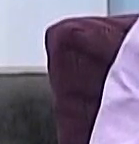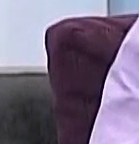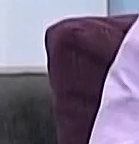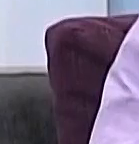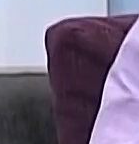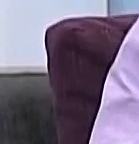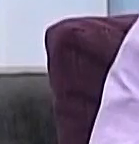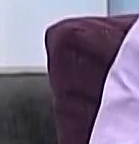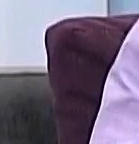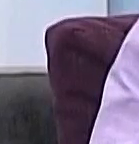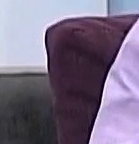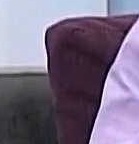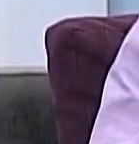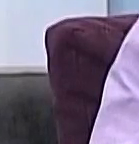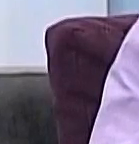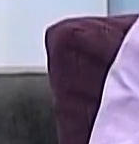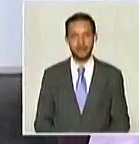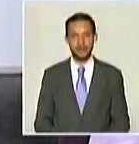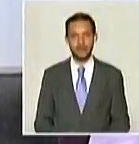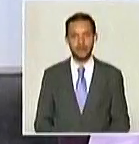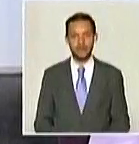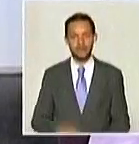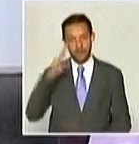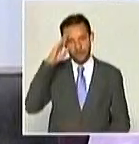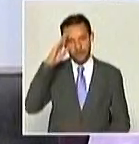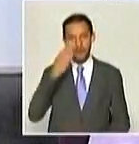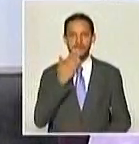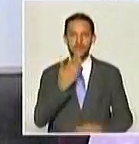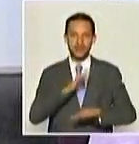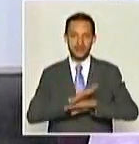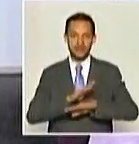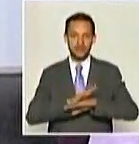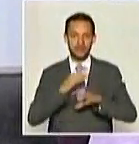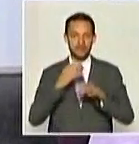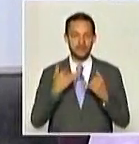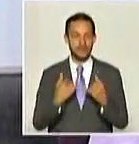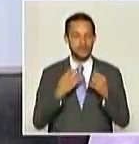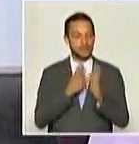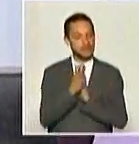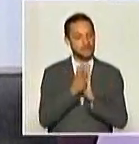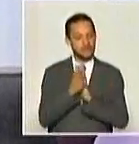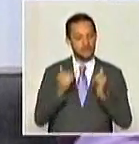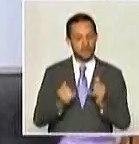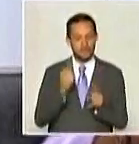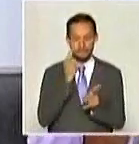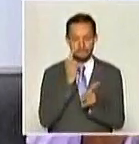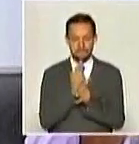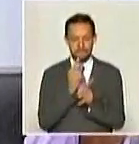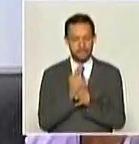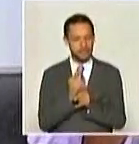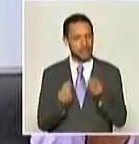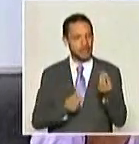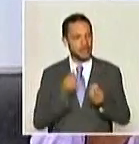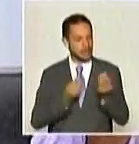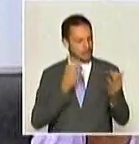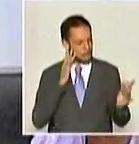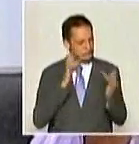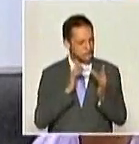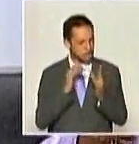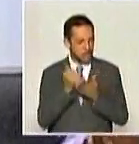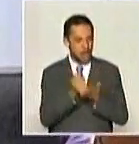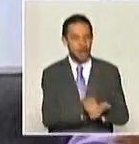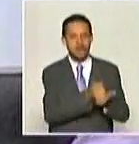más para el bienestar, para mejorar las condiciones de vida, para que conozcan y